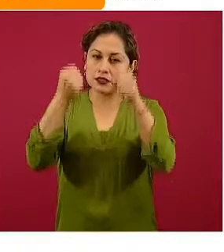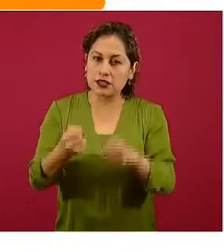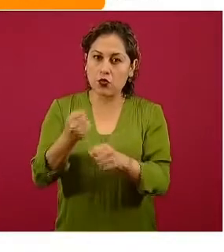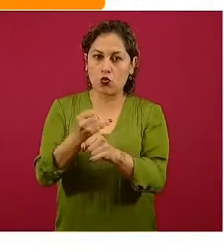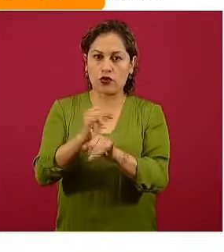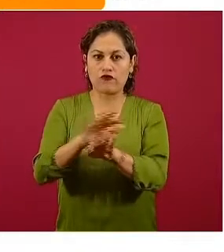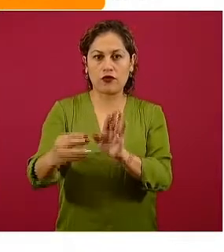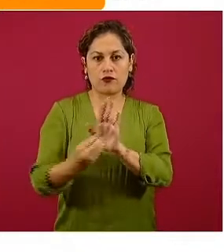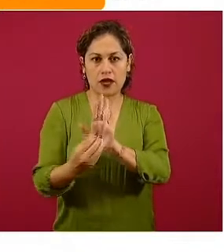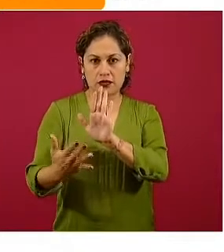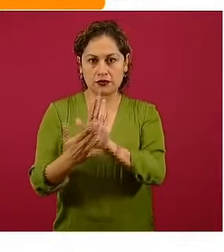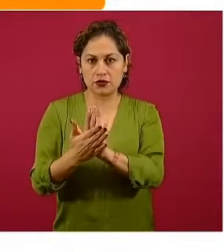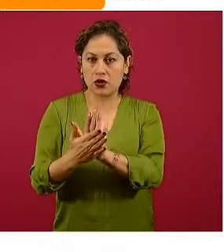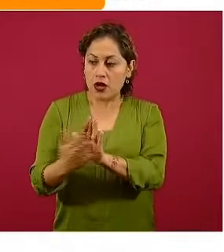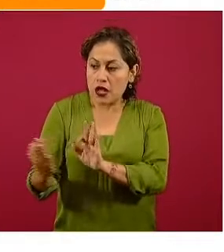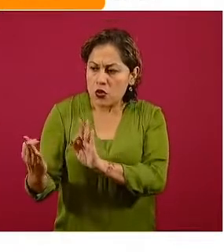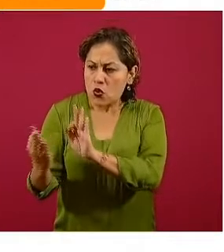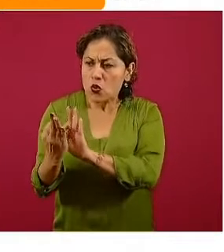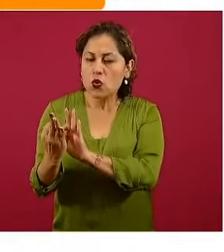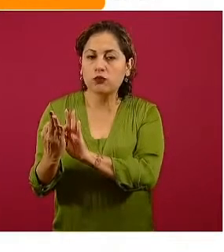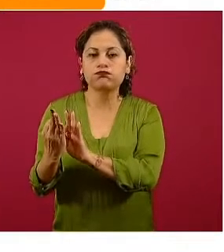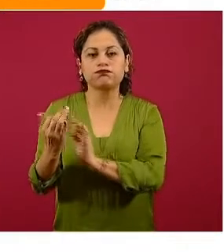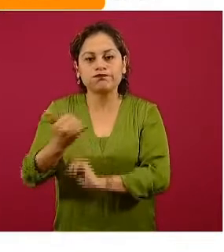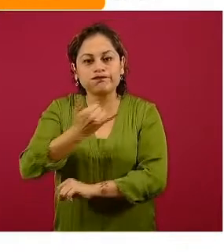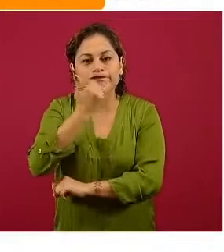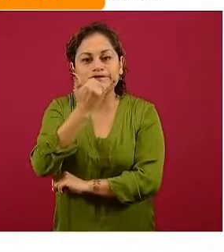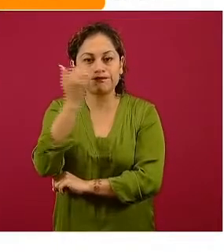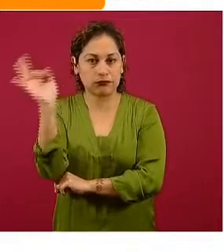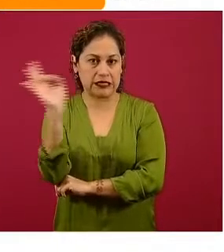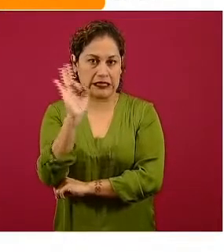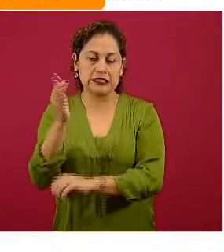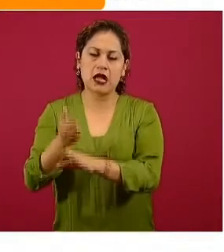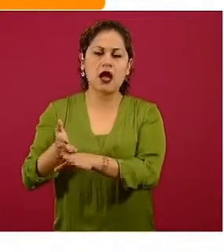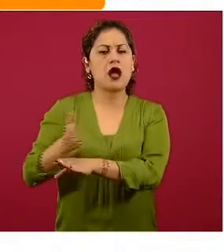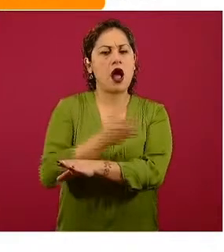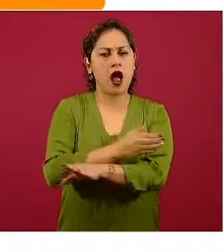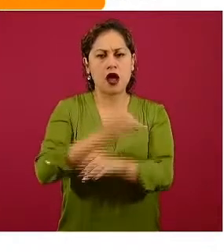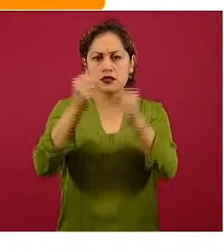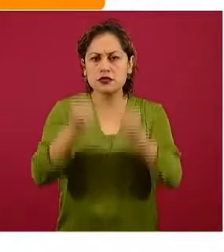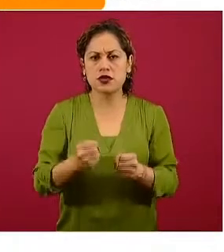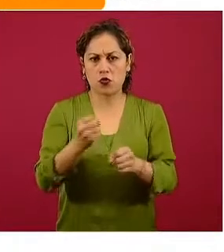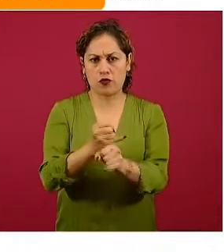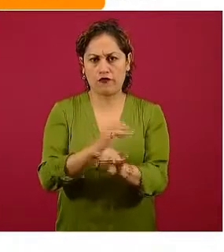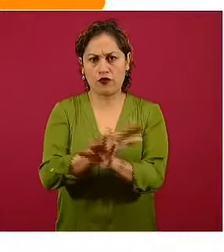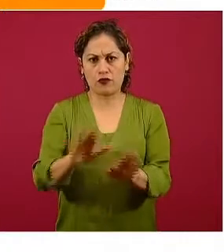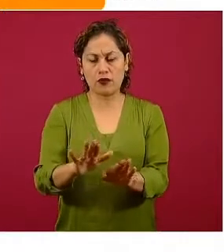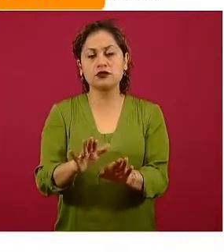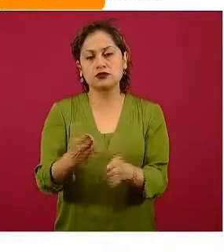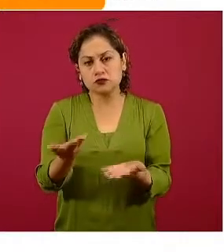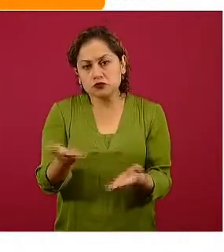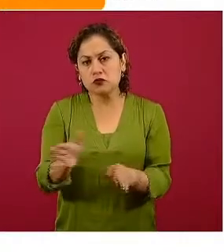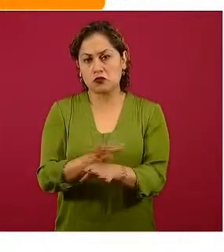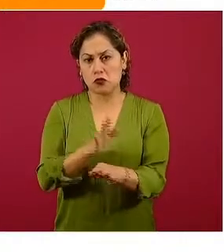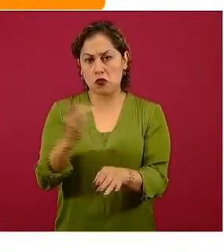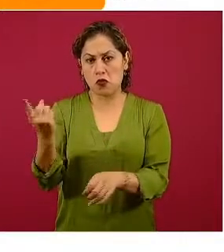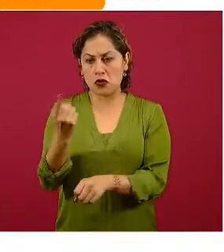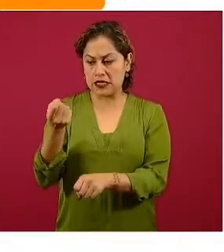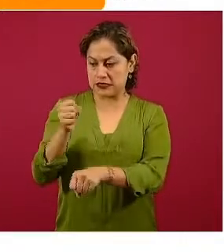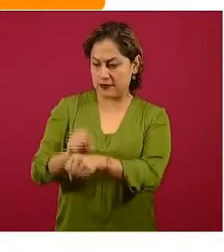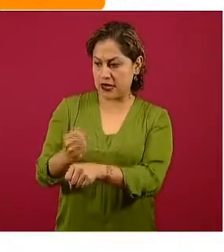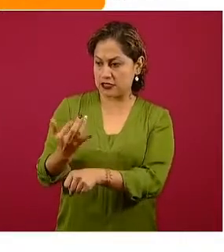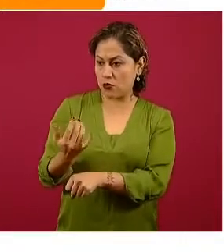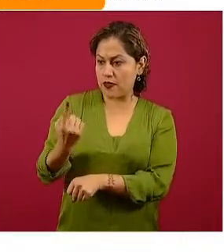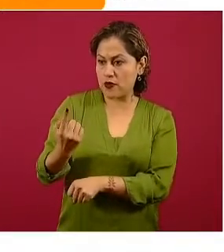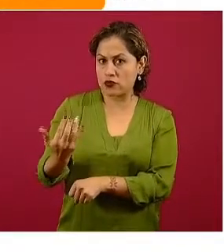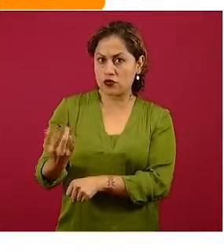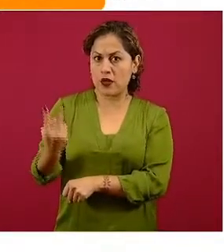o de diagnóstico que nos refieran que en las semanas 51 y 52 pudiera estar habiendo un